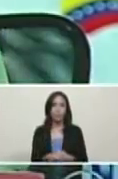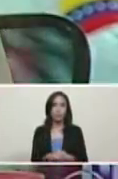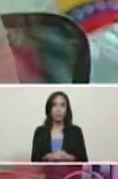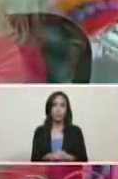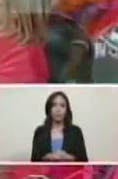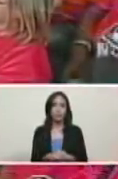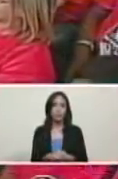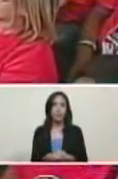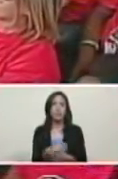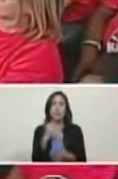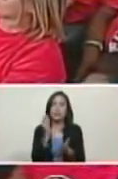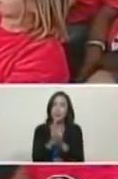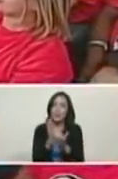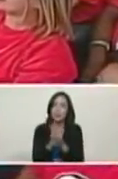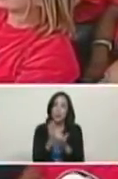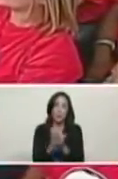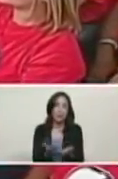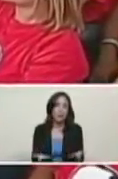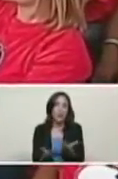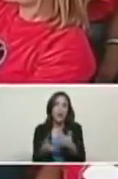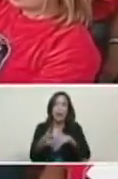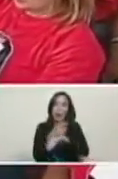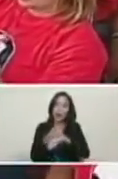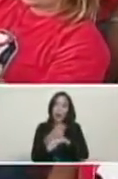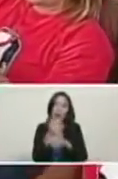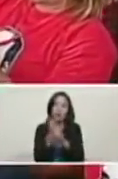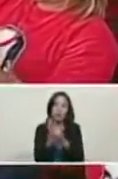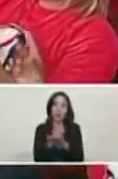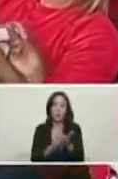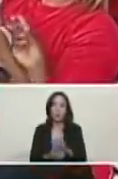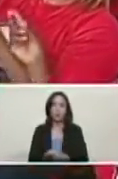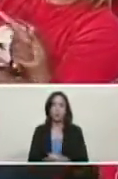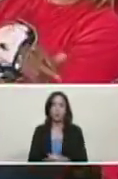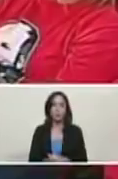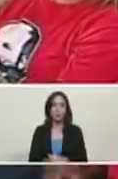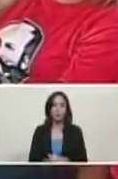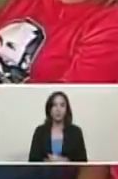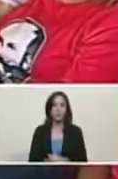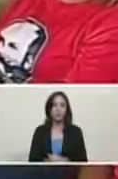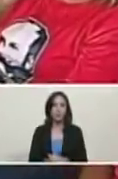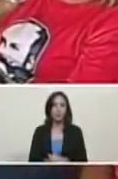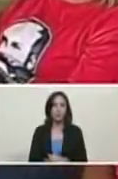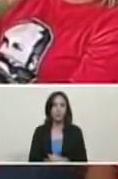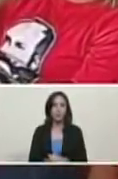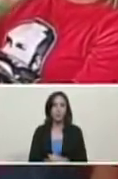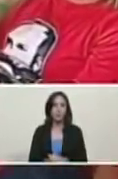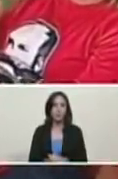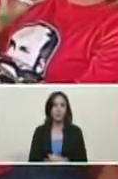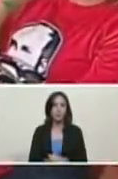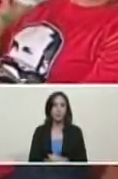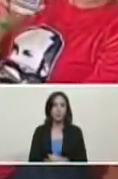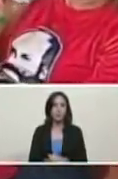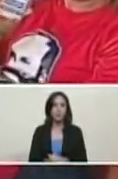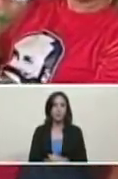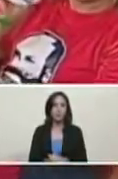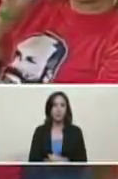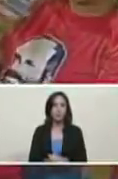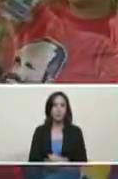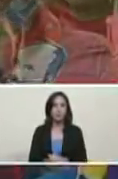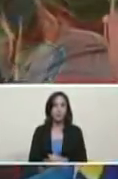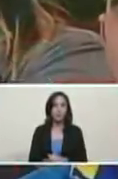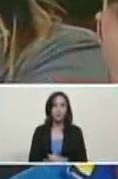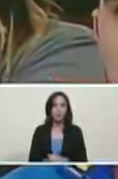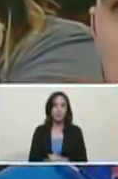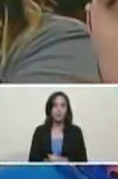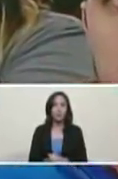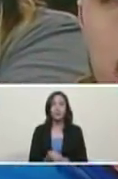concreta. Siempre se lo decimos al gabinete, presidente, lo que usted ha recalcado, tener un método. que la inversión